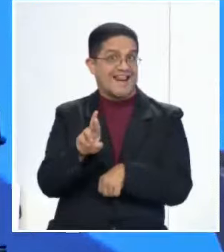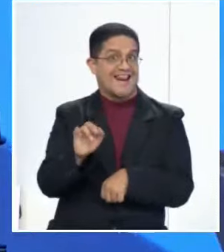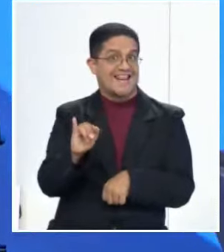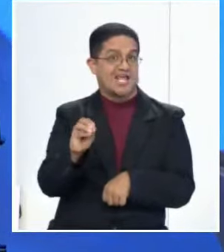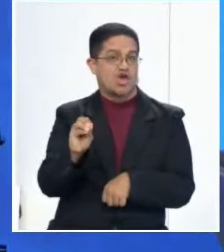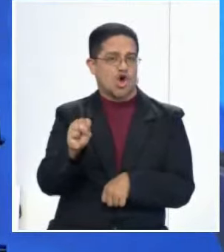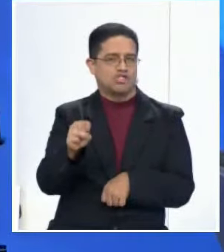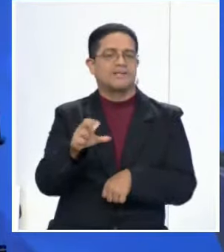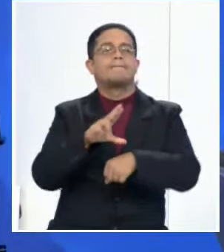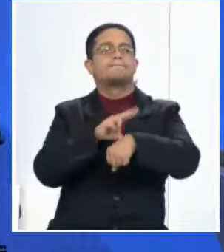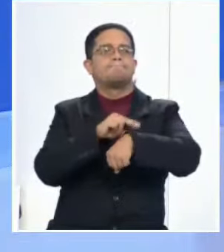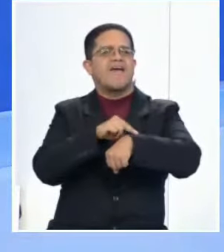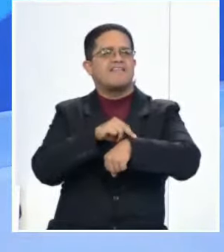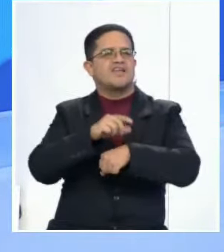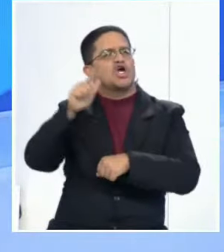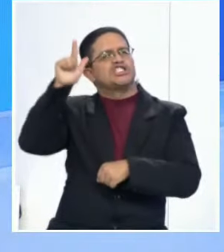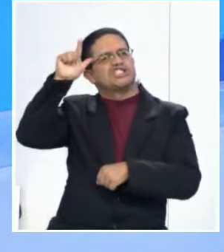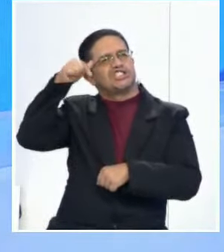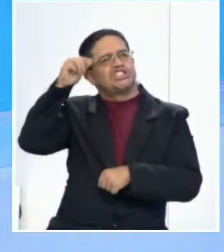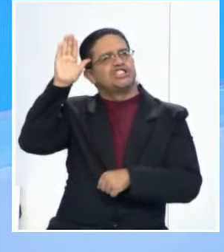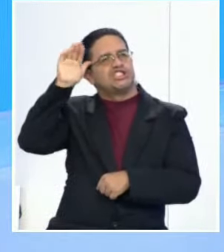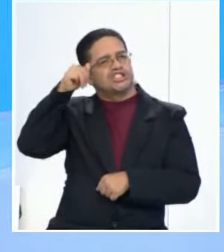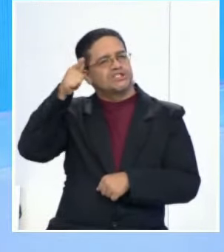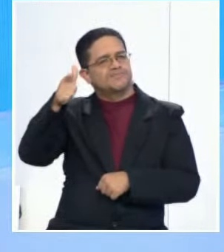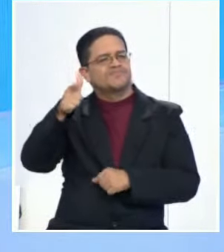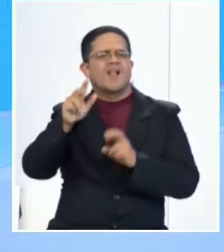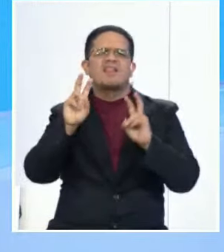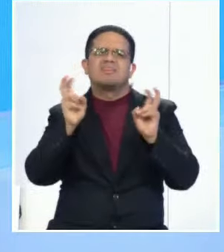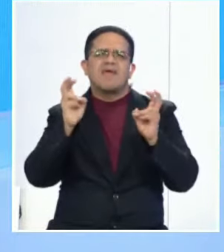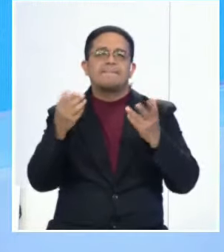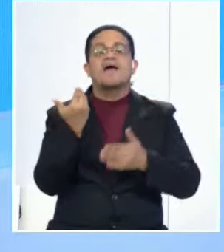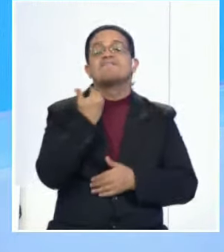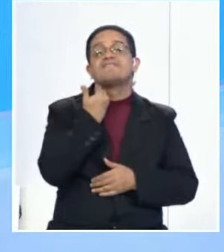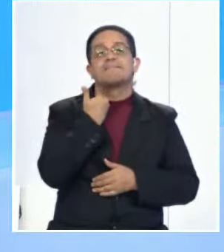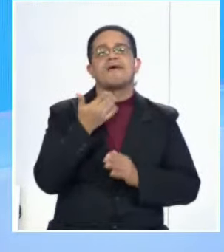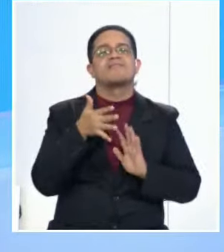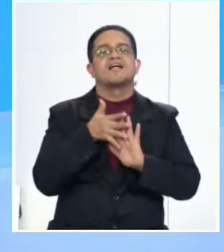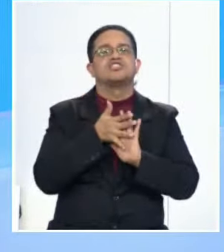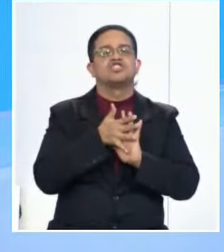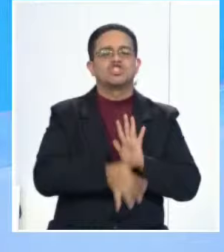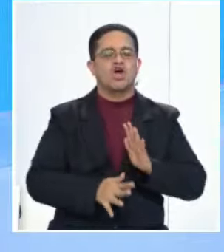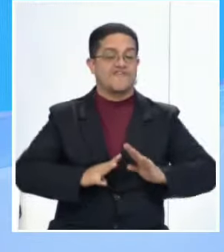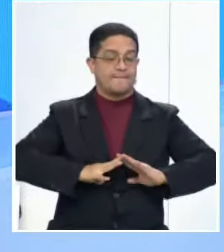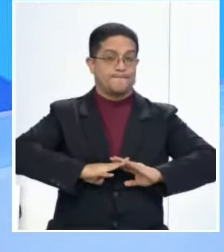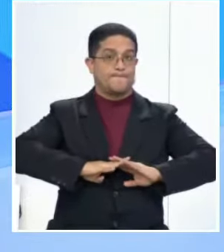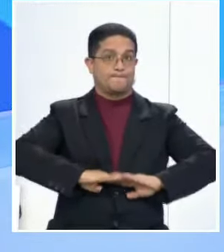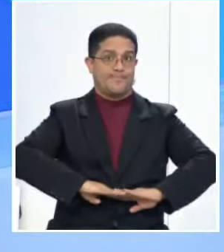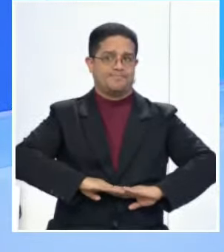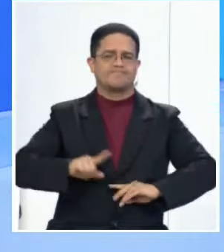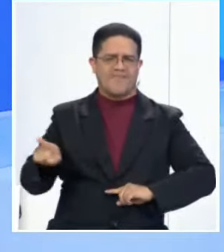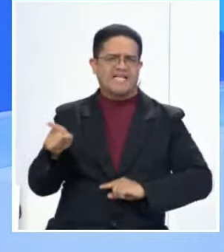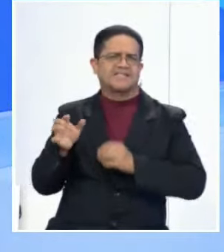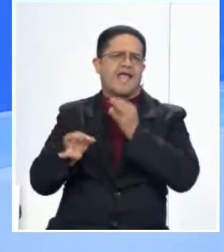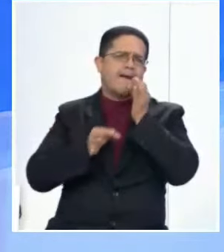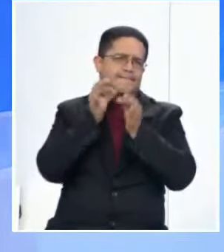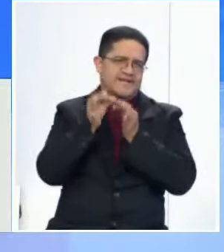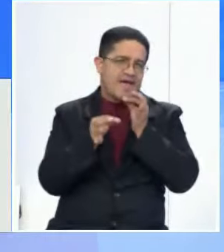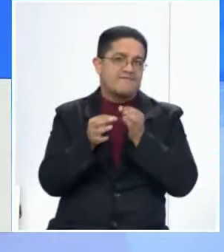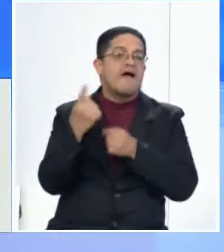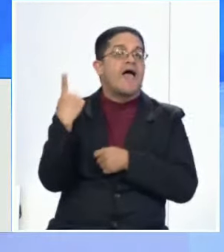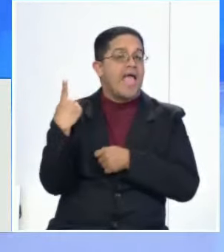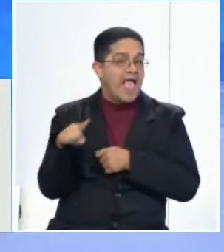Médico urólogo, estamos hablando sobre patologías del piso pélvico. Nos explicaba nuestra especialista que es un equipo multidisciplinario y que hay que estar